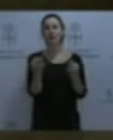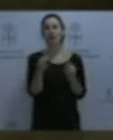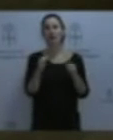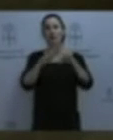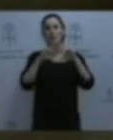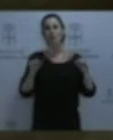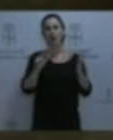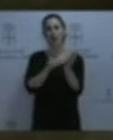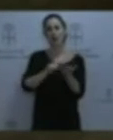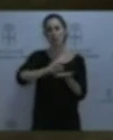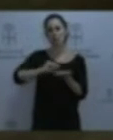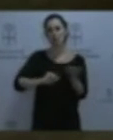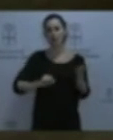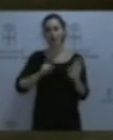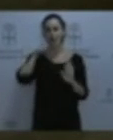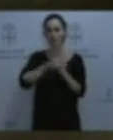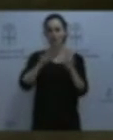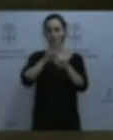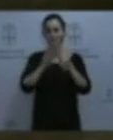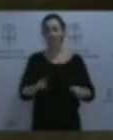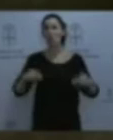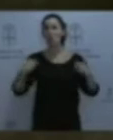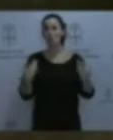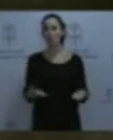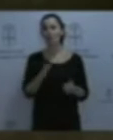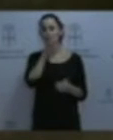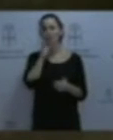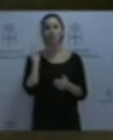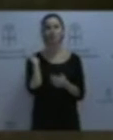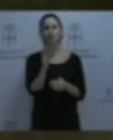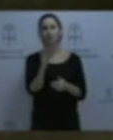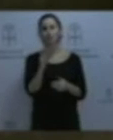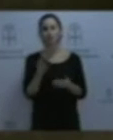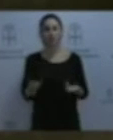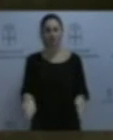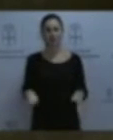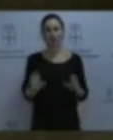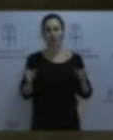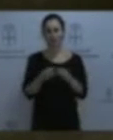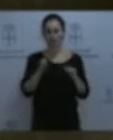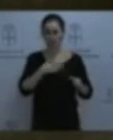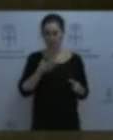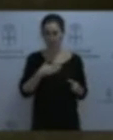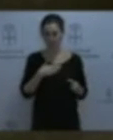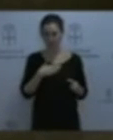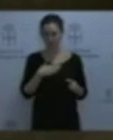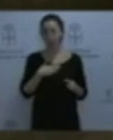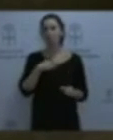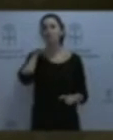diferentes declaraciones y normativas internacionales a las que desde luego nuestro grupo parlamentario y nuestra organización se